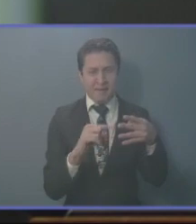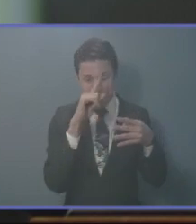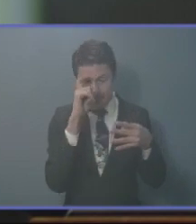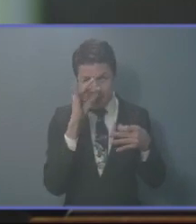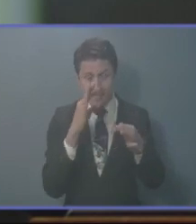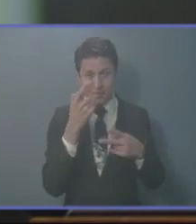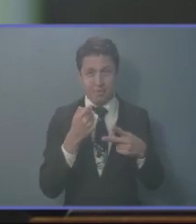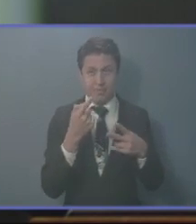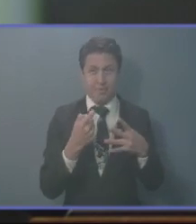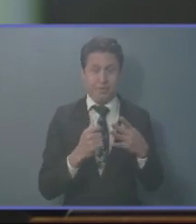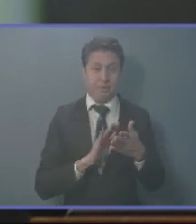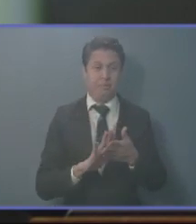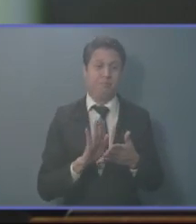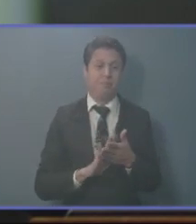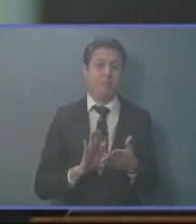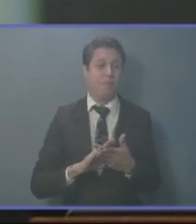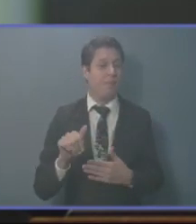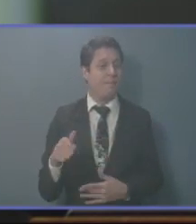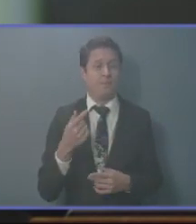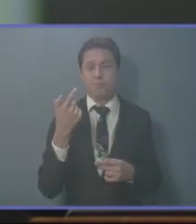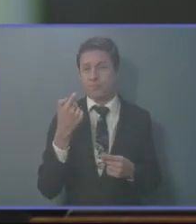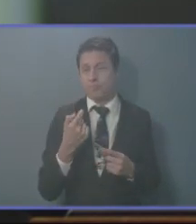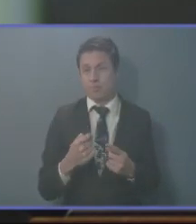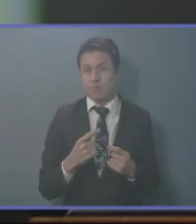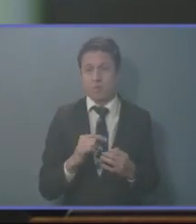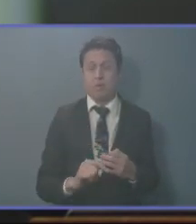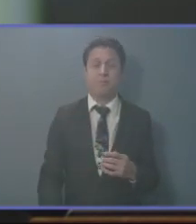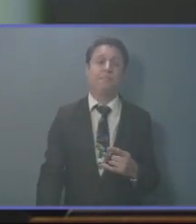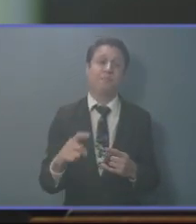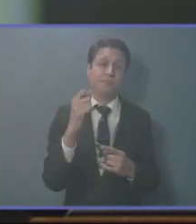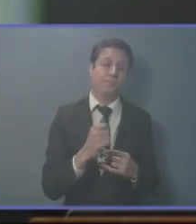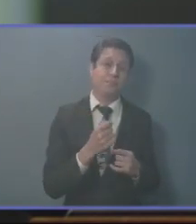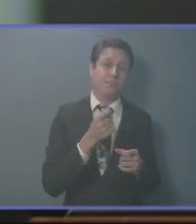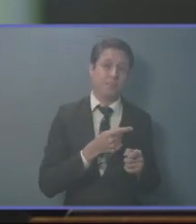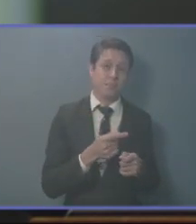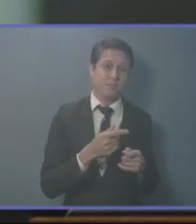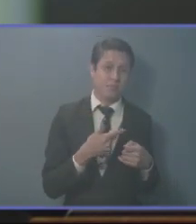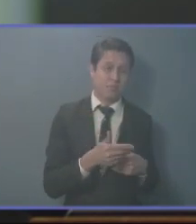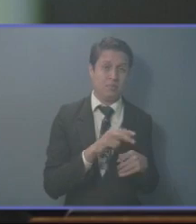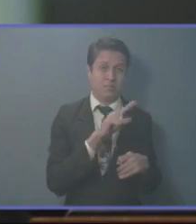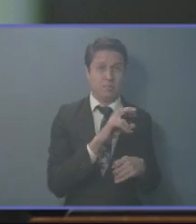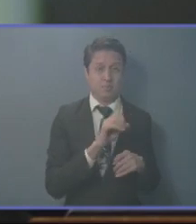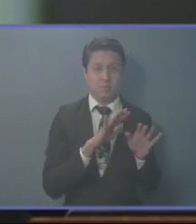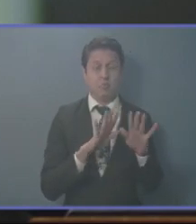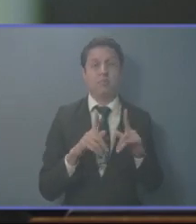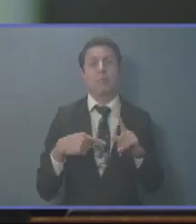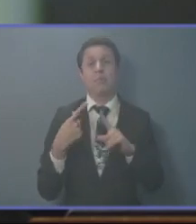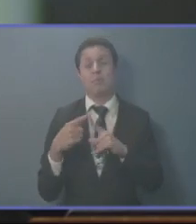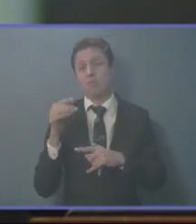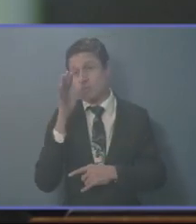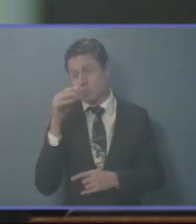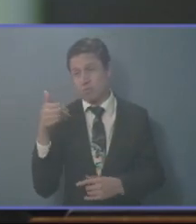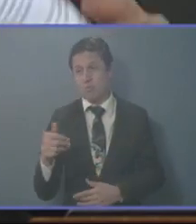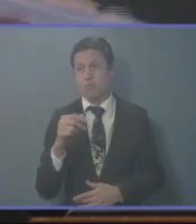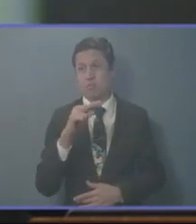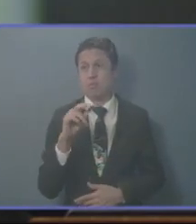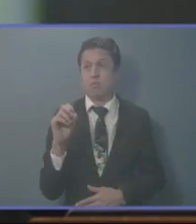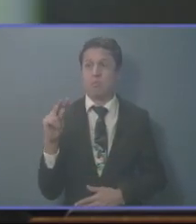Instituto Salvadoreño del Seguro Social de cualquier mes entre diciembre de 2019 y febrero de 2020.